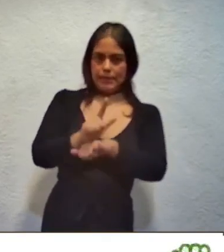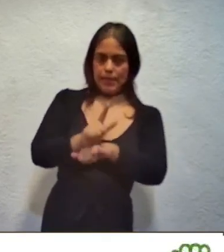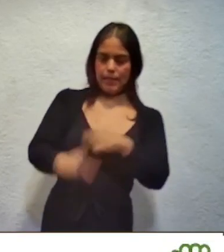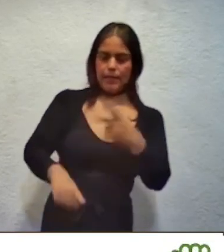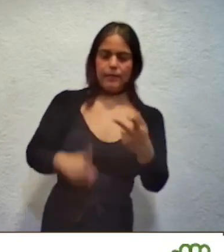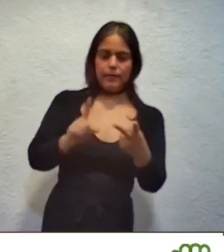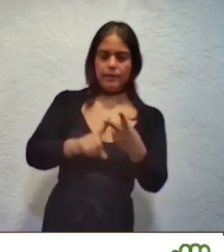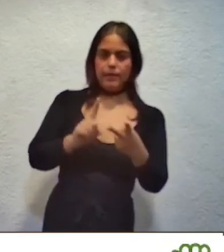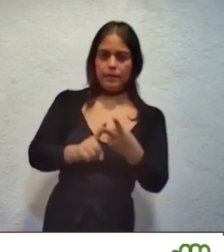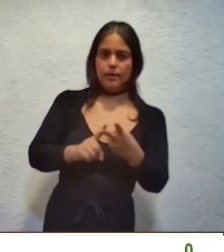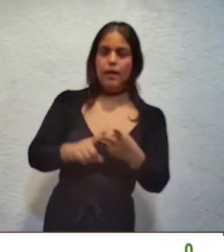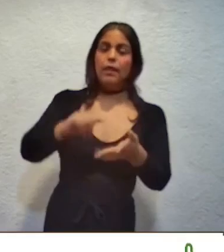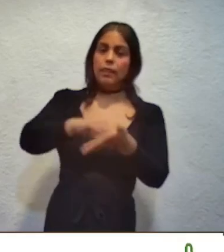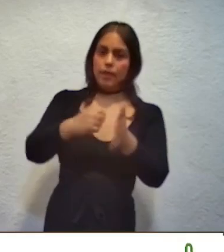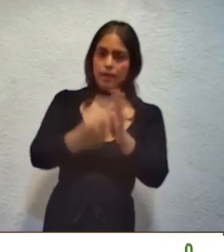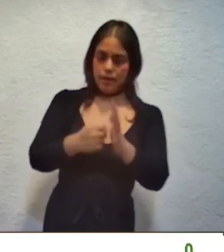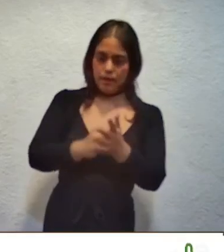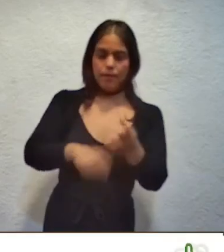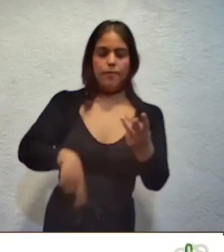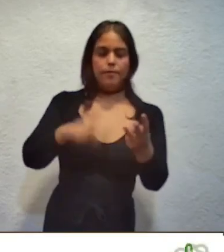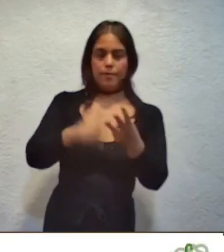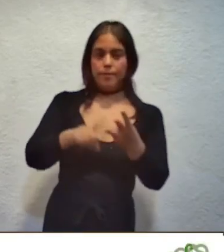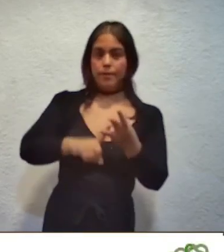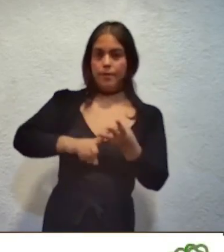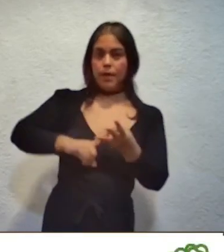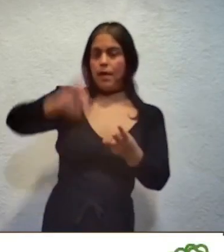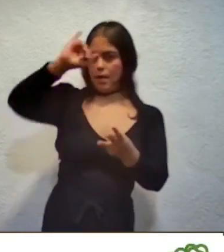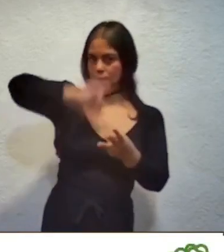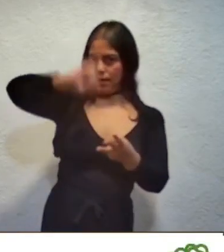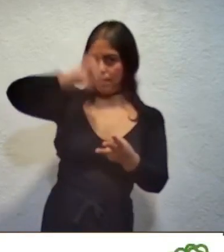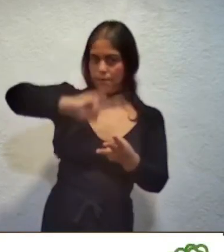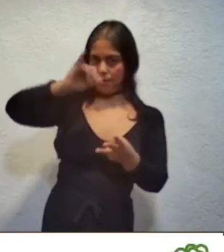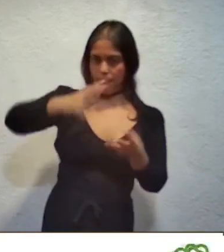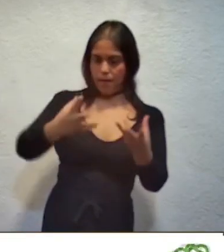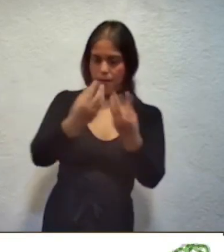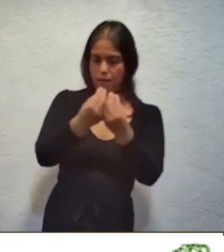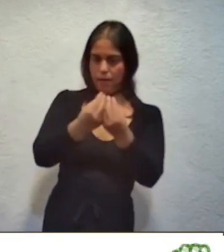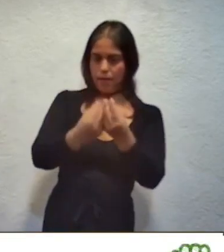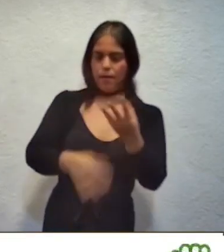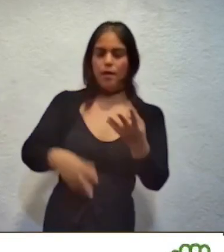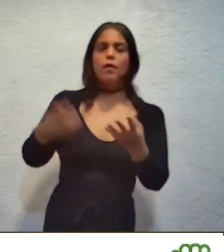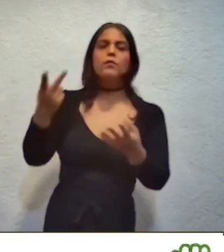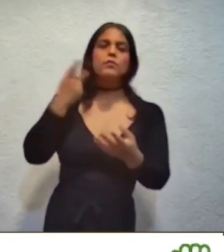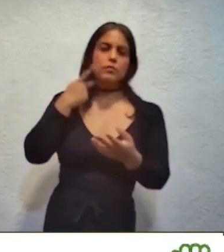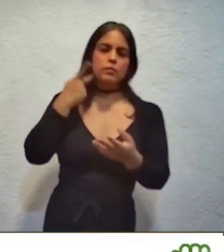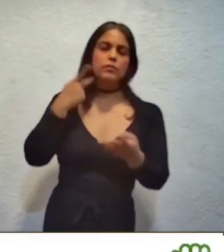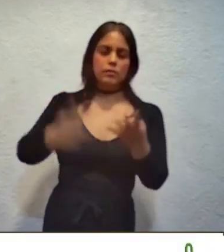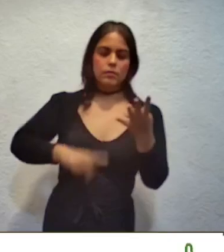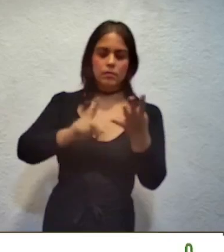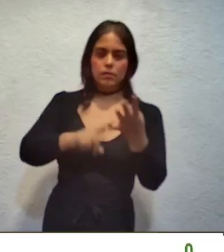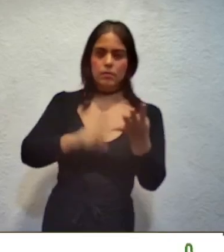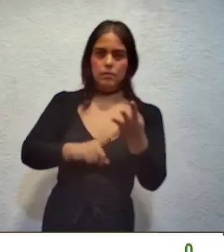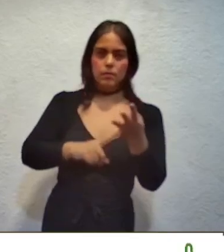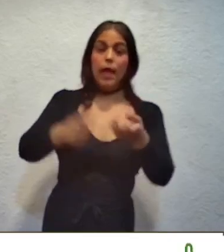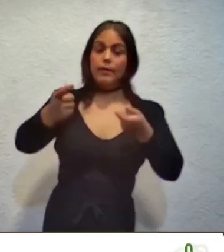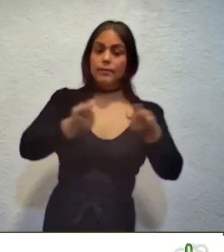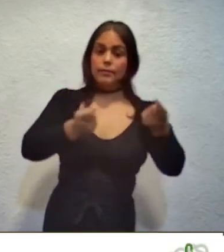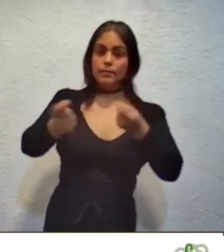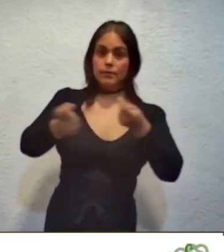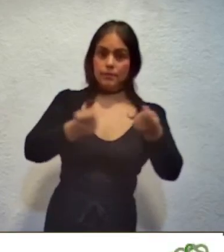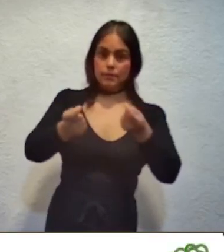como profesional técnico, la tercera como jefa de unidad de prerrogativas y partidos políticos, el cuarto como coordinador